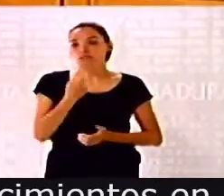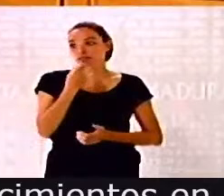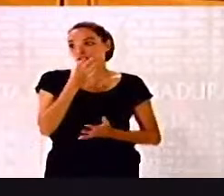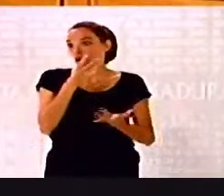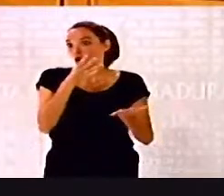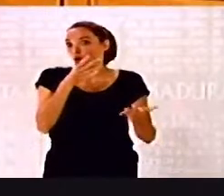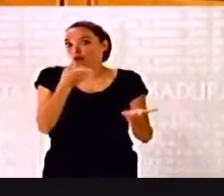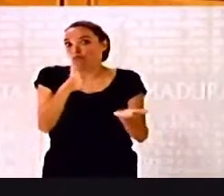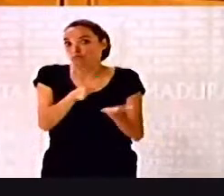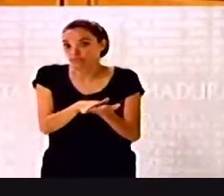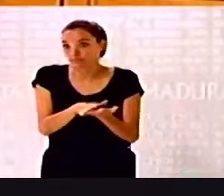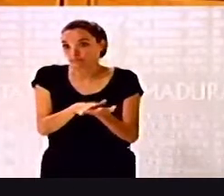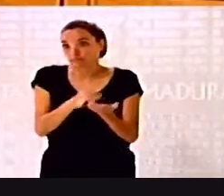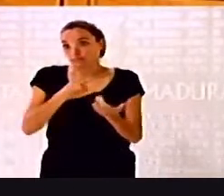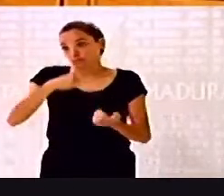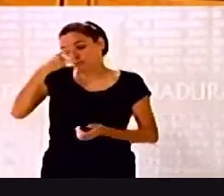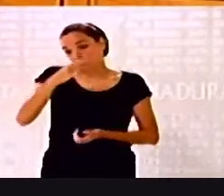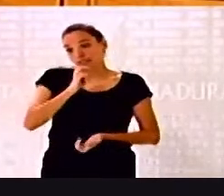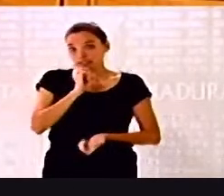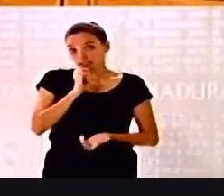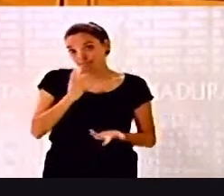ahora, es difícil que lo sepa.